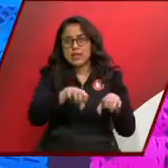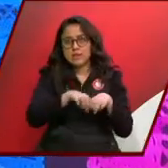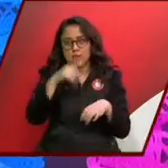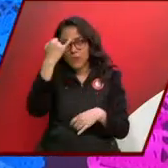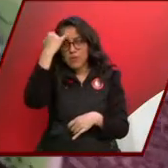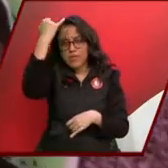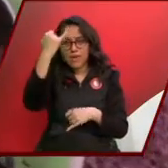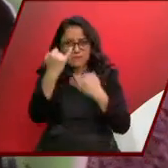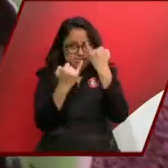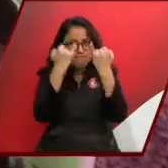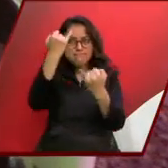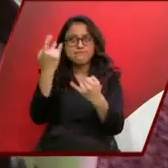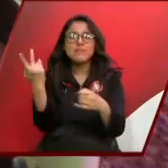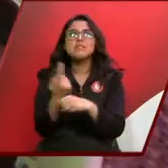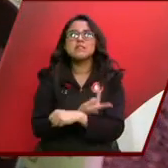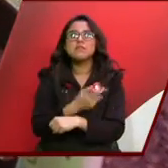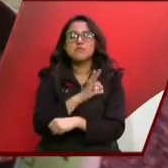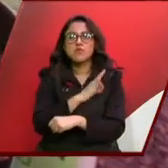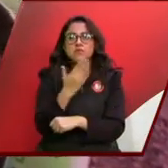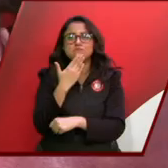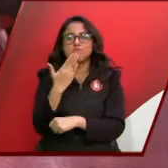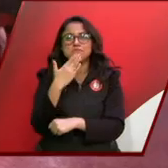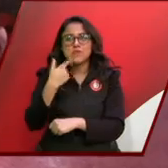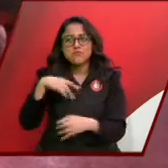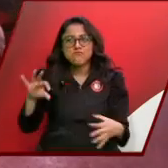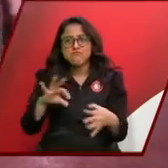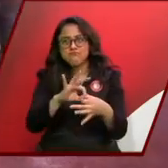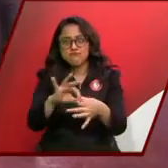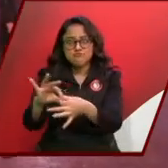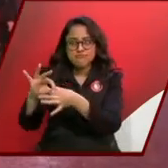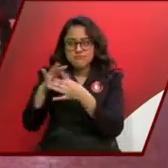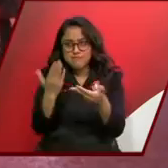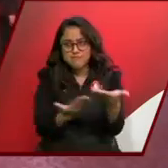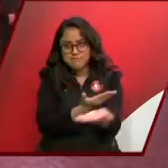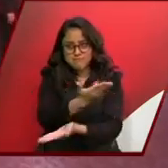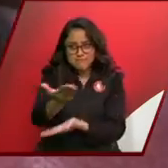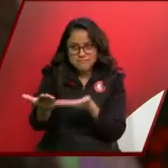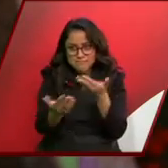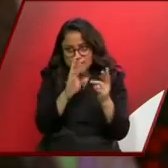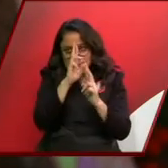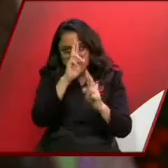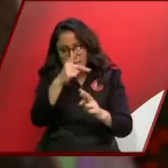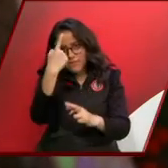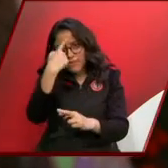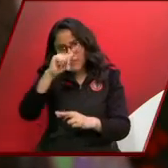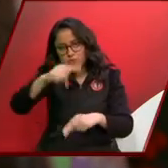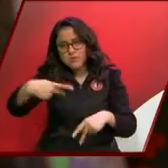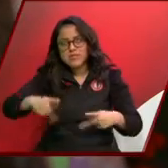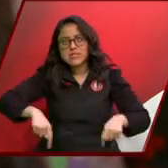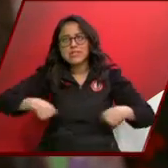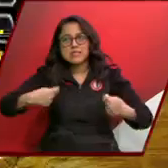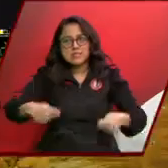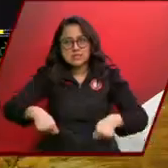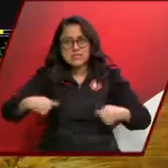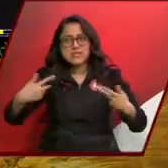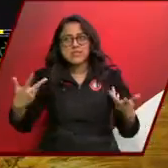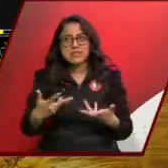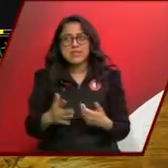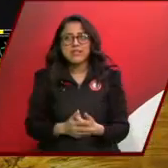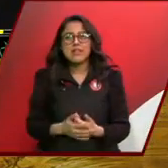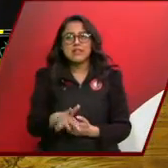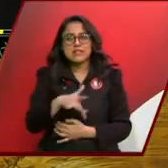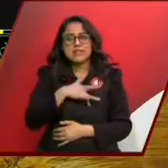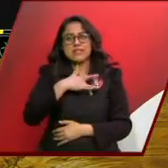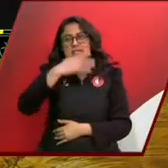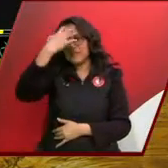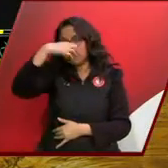volar la imaginación y se fomente un espíritu de unión, convivencia y respeto para nuestras tradiciones. Es una experiencia